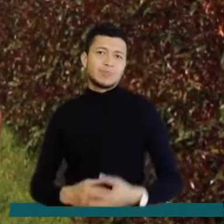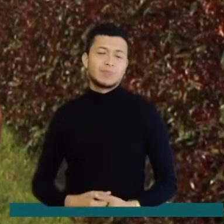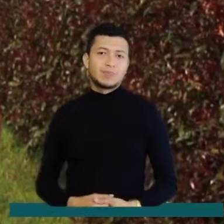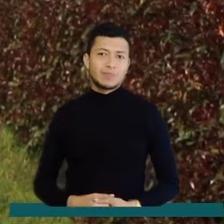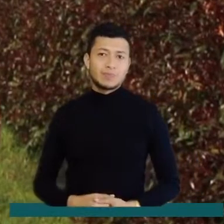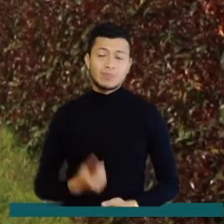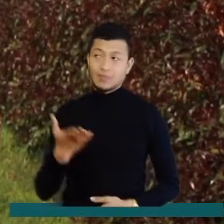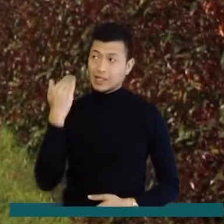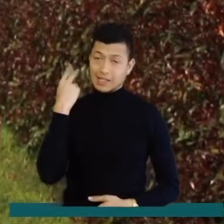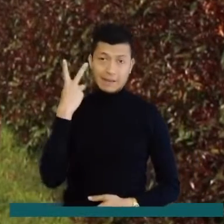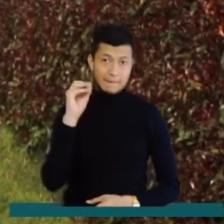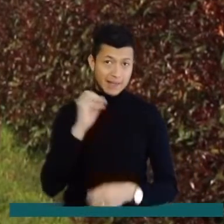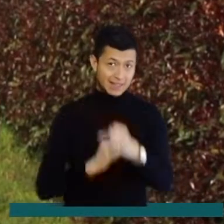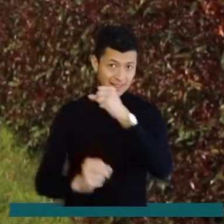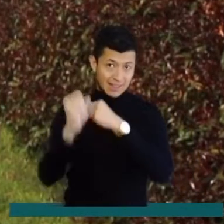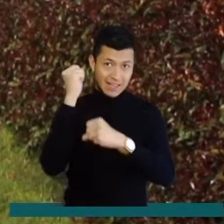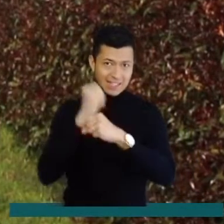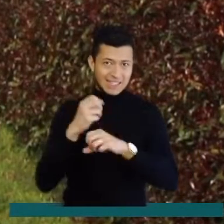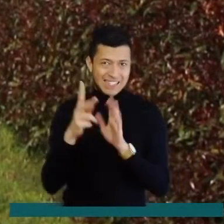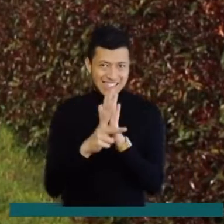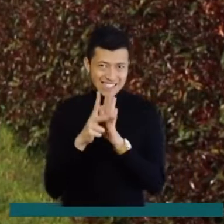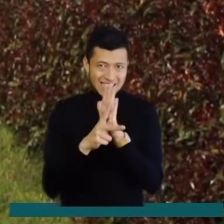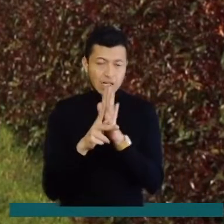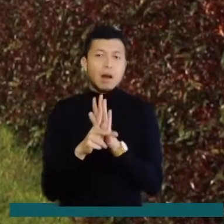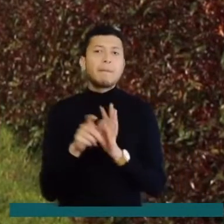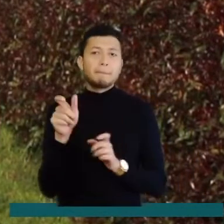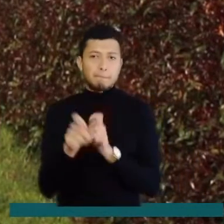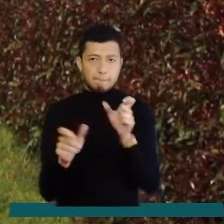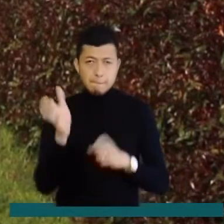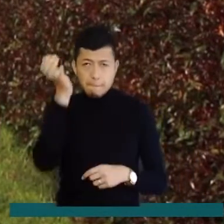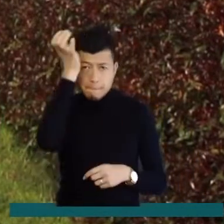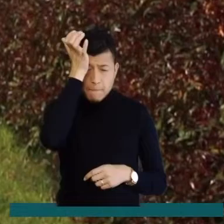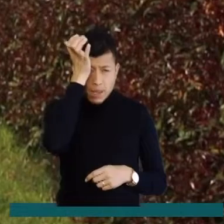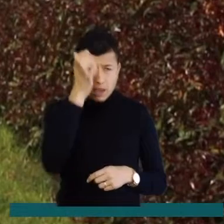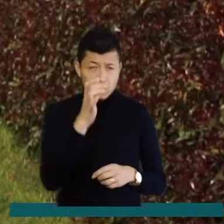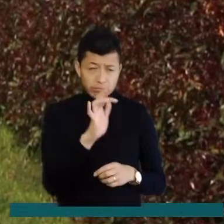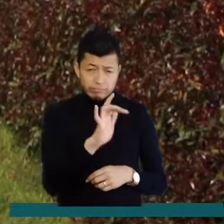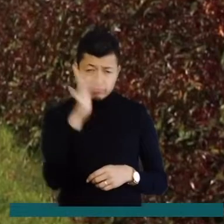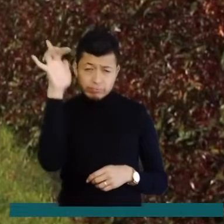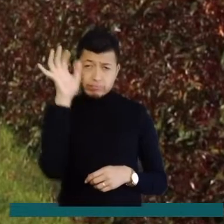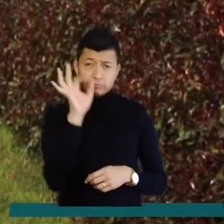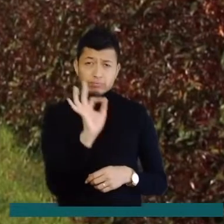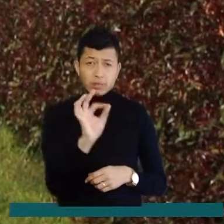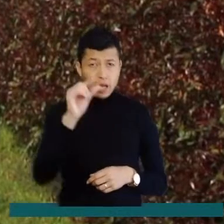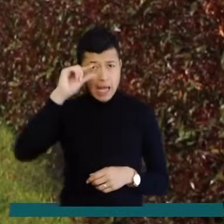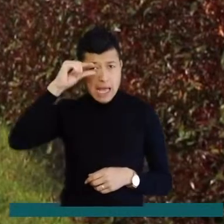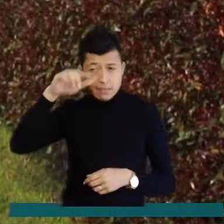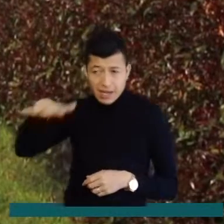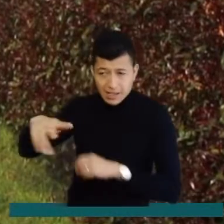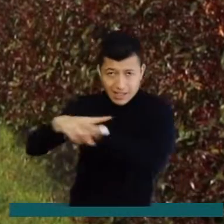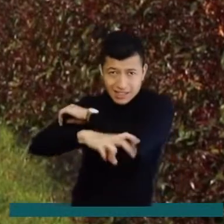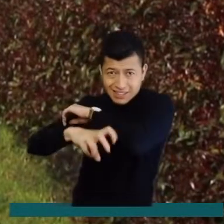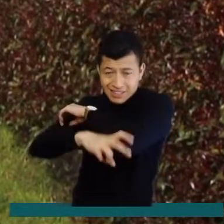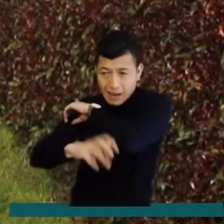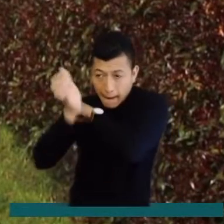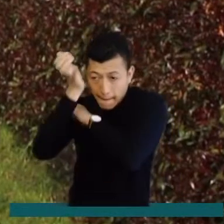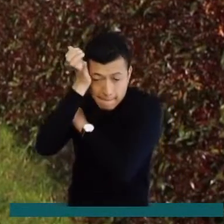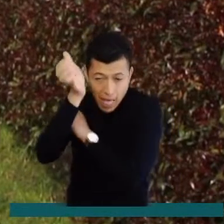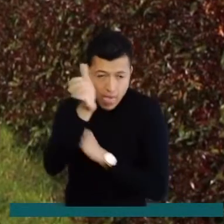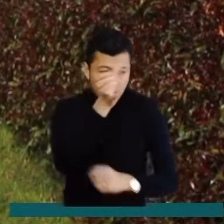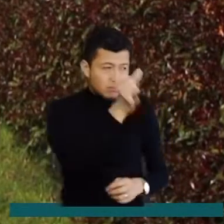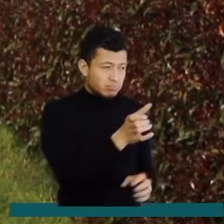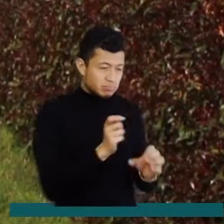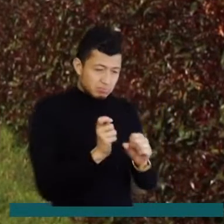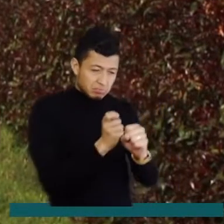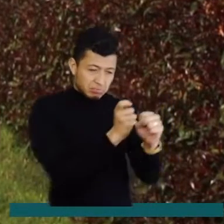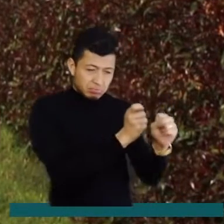Hace más de 20 años existían en el Chiquinquirá varios talladores de piedras finas extraídas de las minas de esmeraldas del occidente de Boyacá.